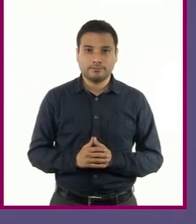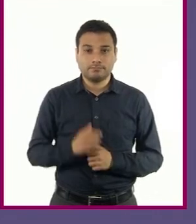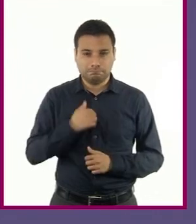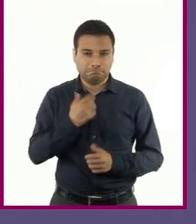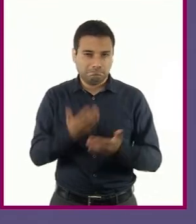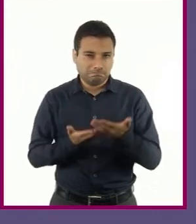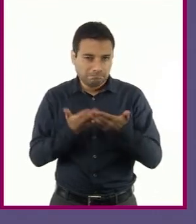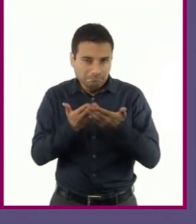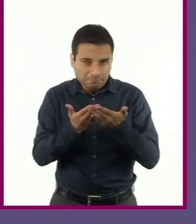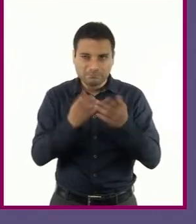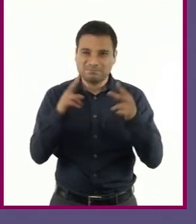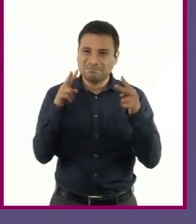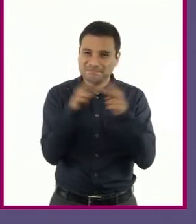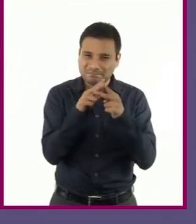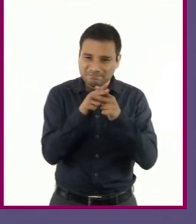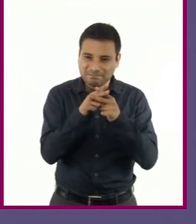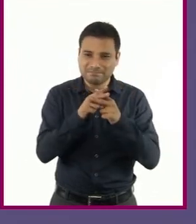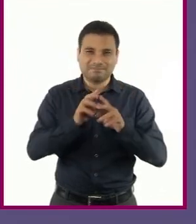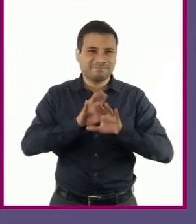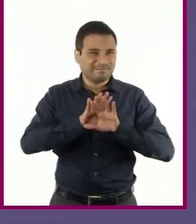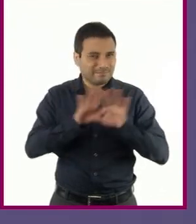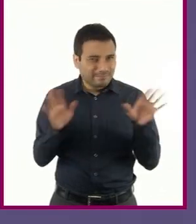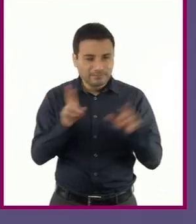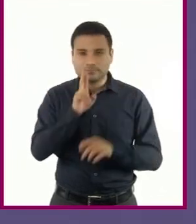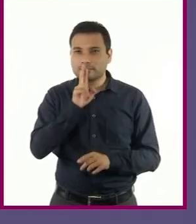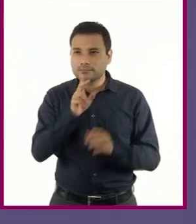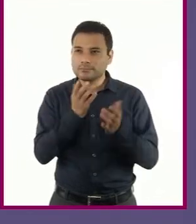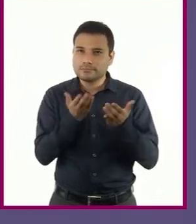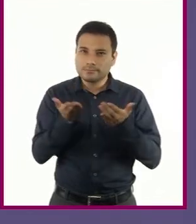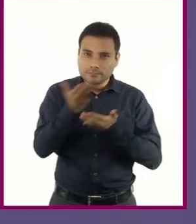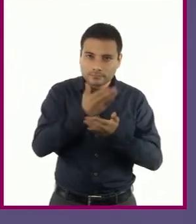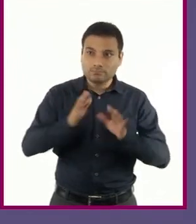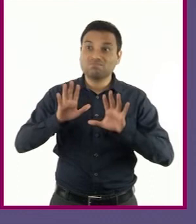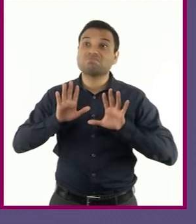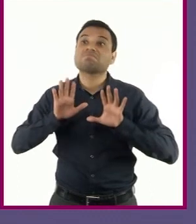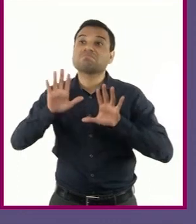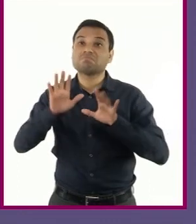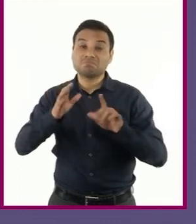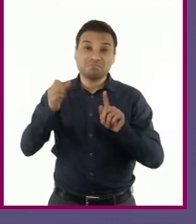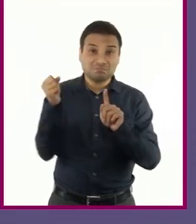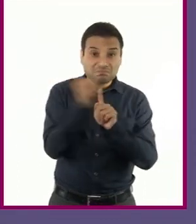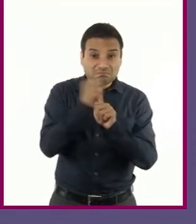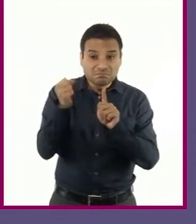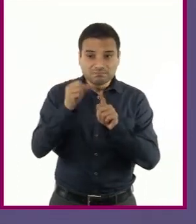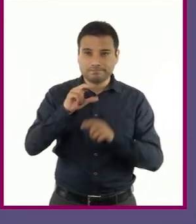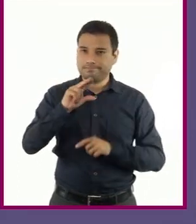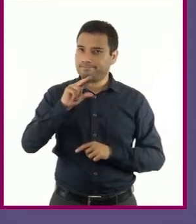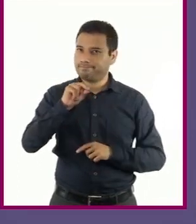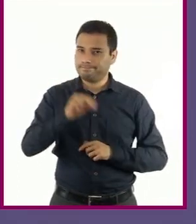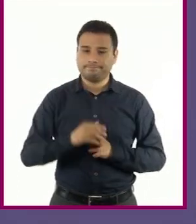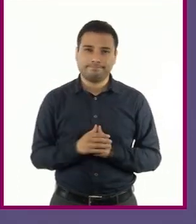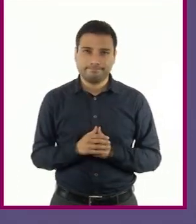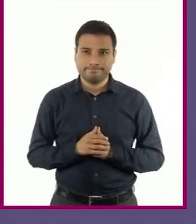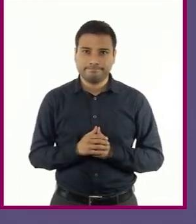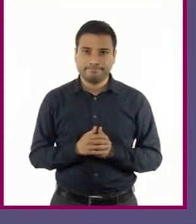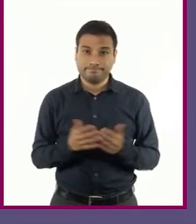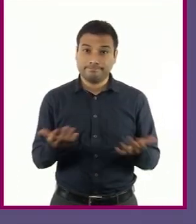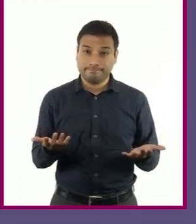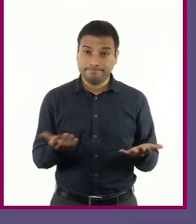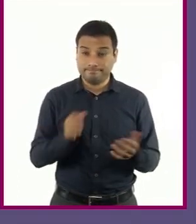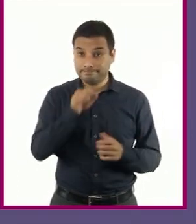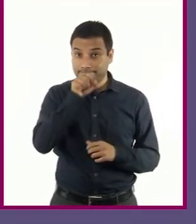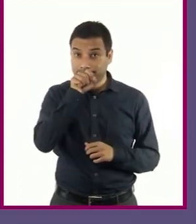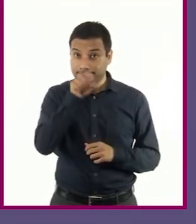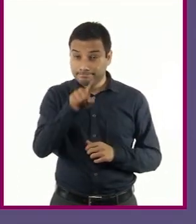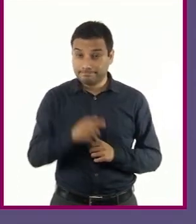Propongo que ya no se peleen más, que convivan bien, que no se empujen, que no se peguen y que no quieran que